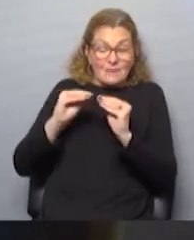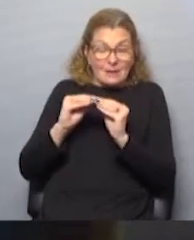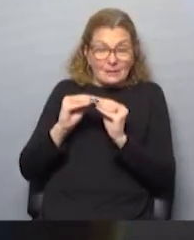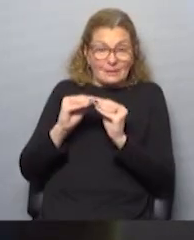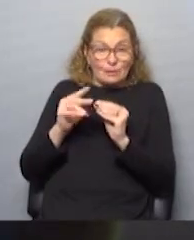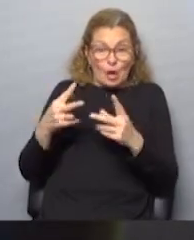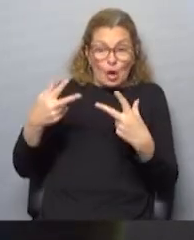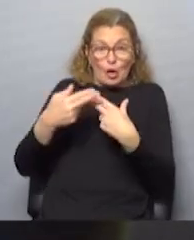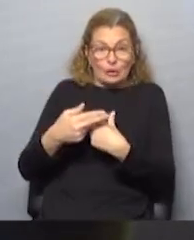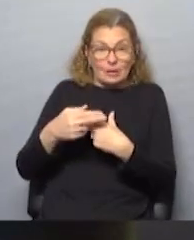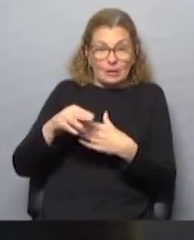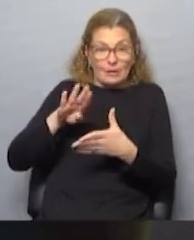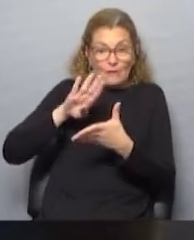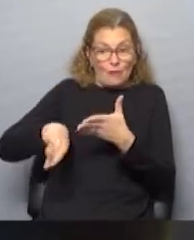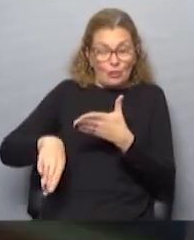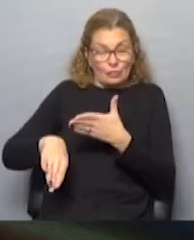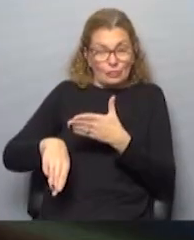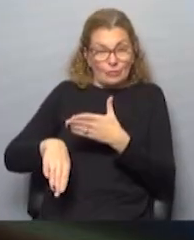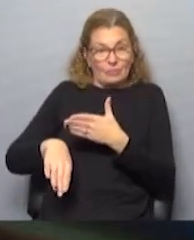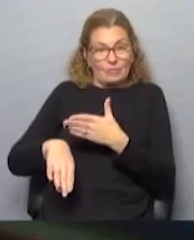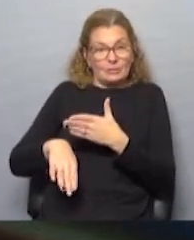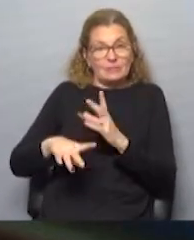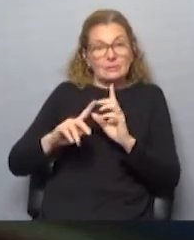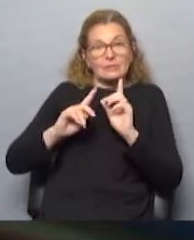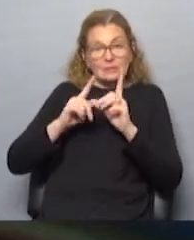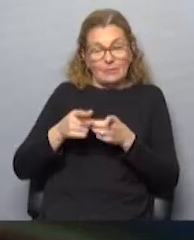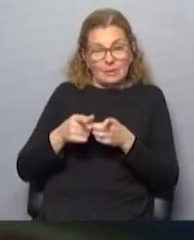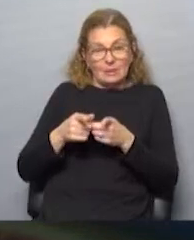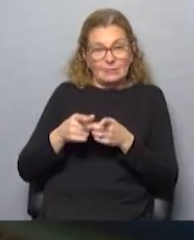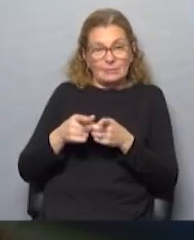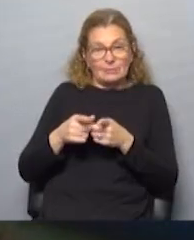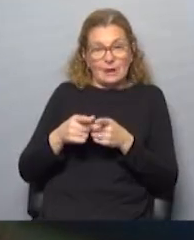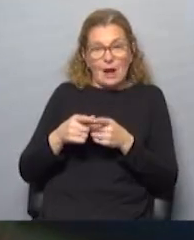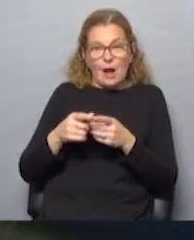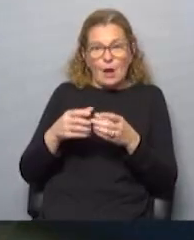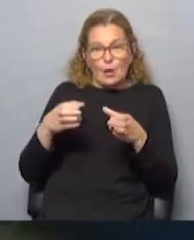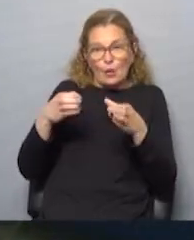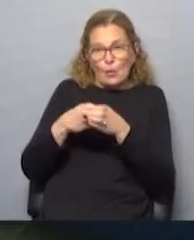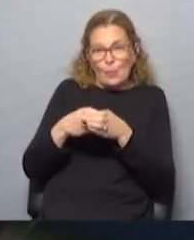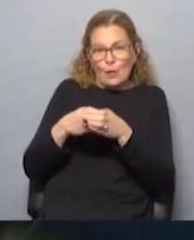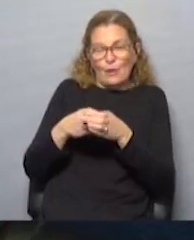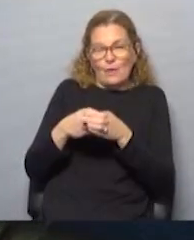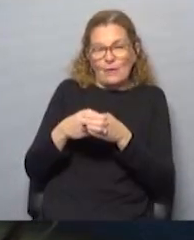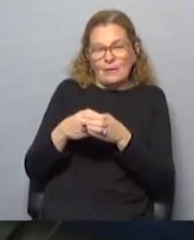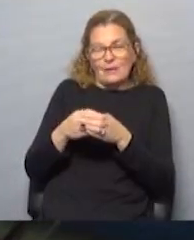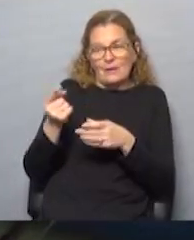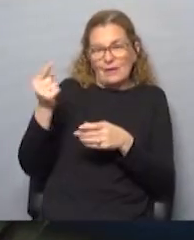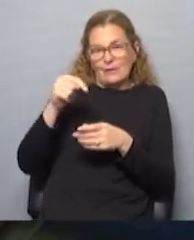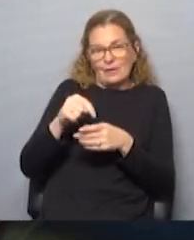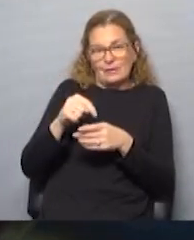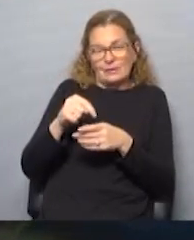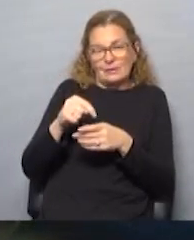cortarles los fondos además para infraestructura que son los que provienen del